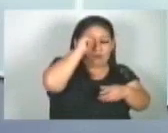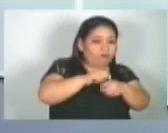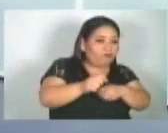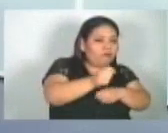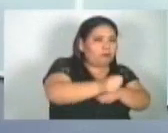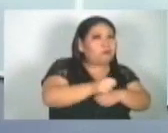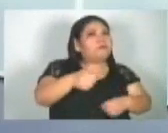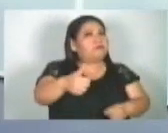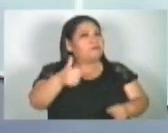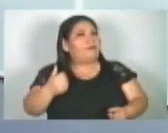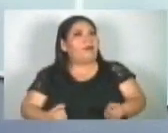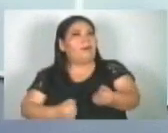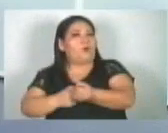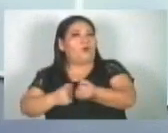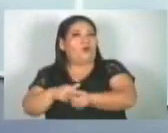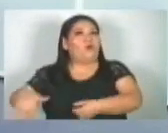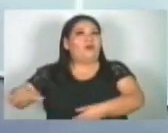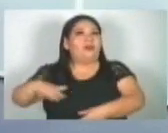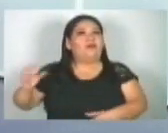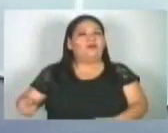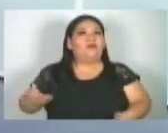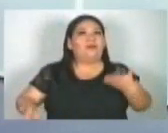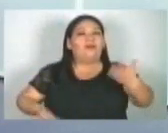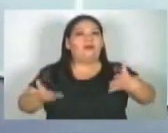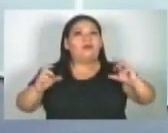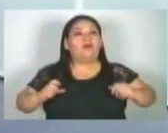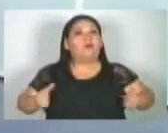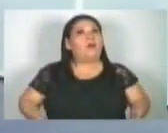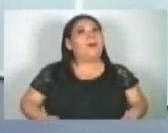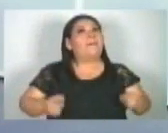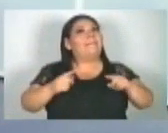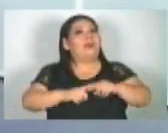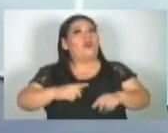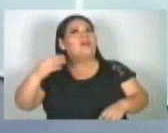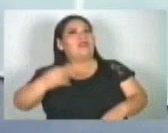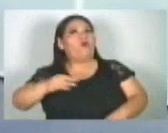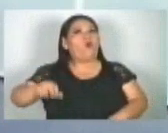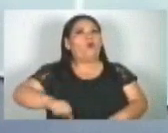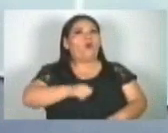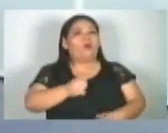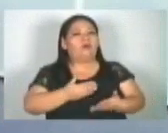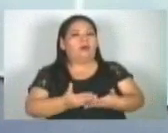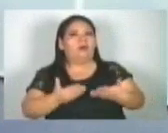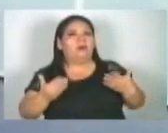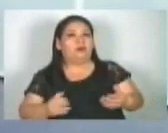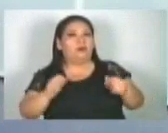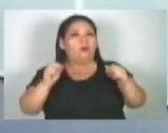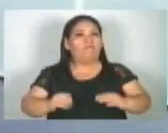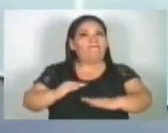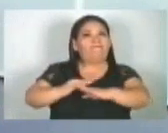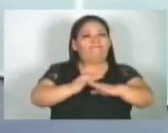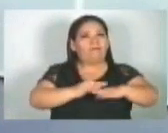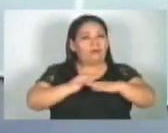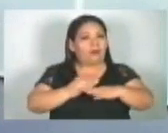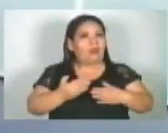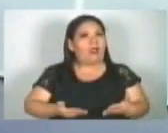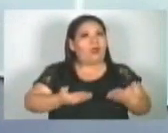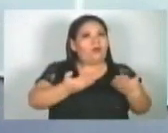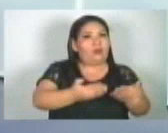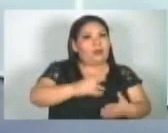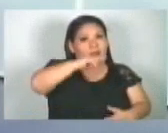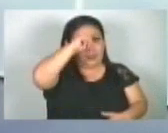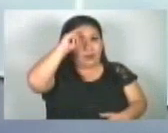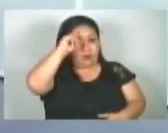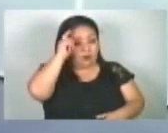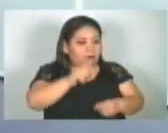en la creación de la central de abastos, aunque consideran que se deben implementar medidas que protejan y den beneficios para aumentar la